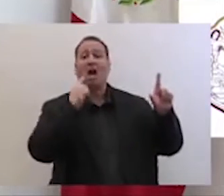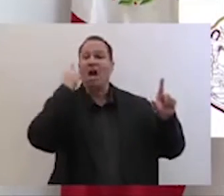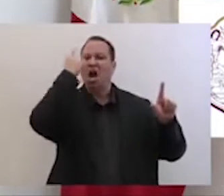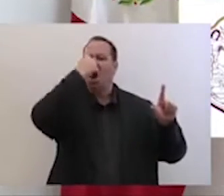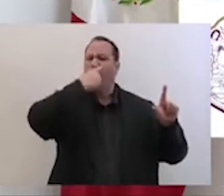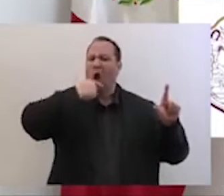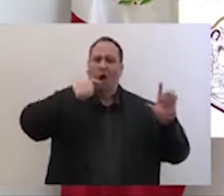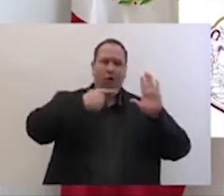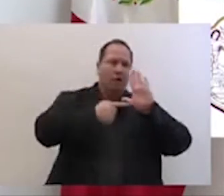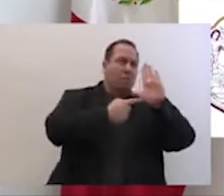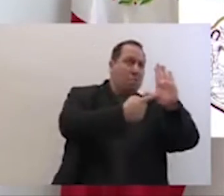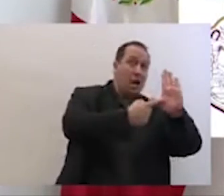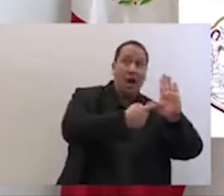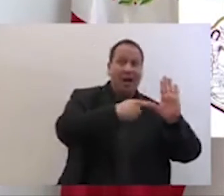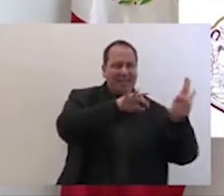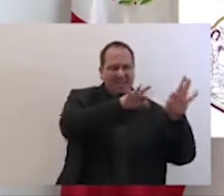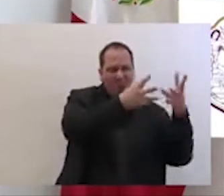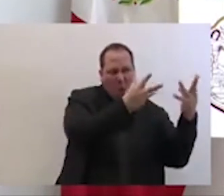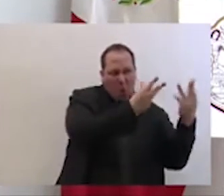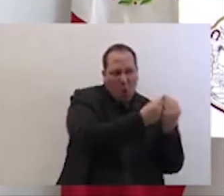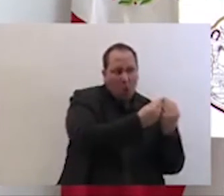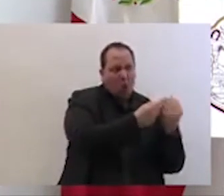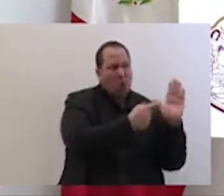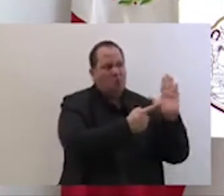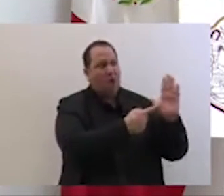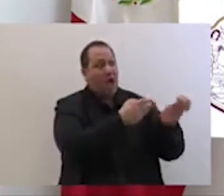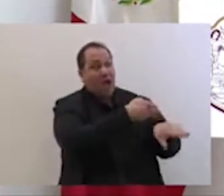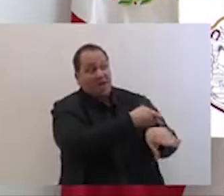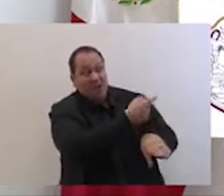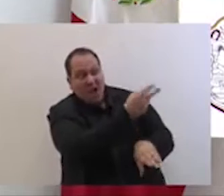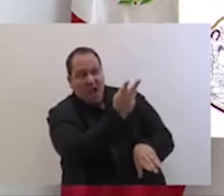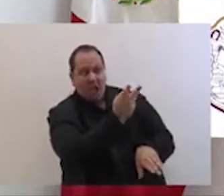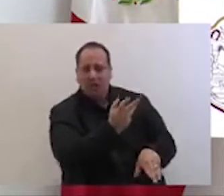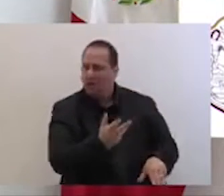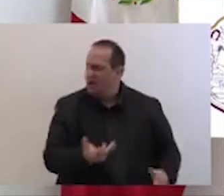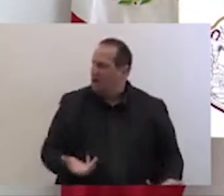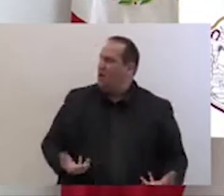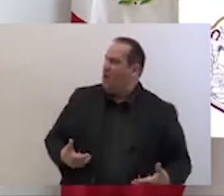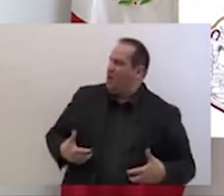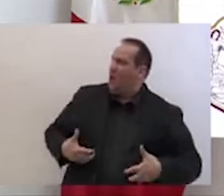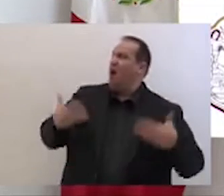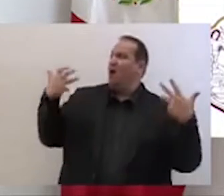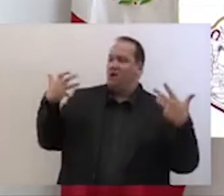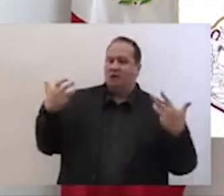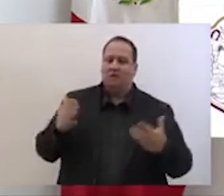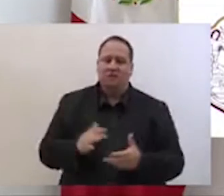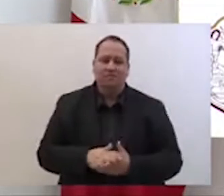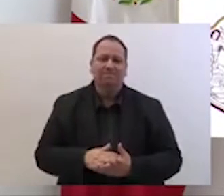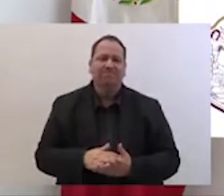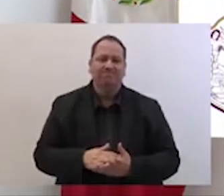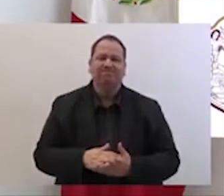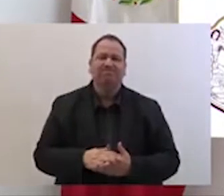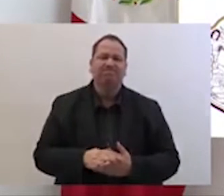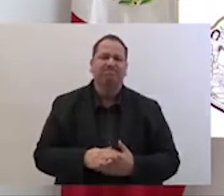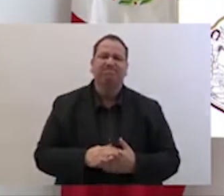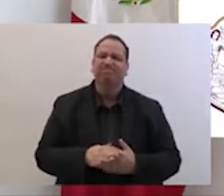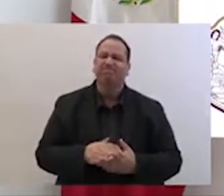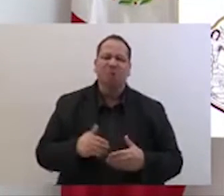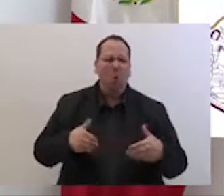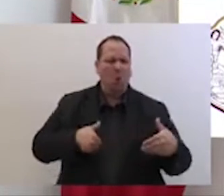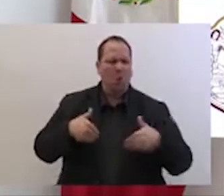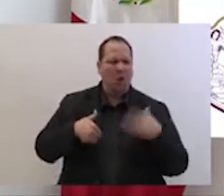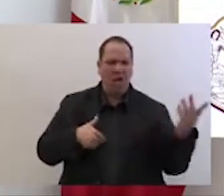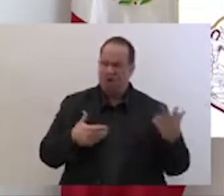tanto de esta persona como de algunos colaboradores o incluso quizá algunos familiares y esto pues derivó en la